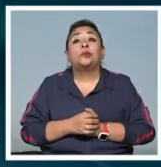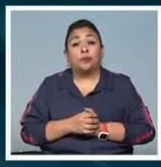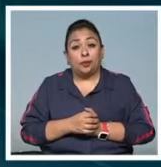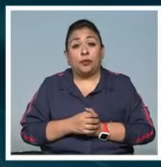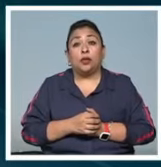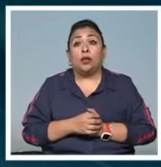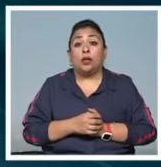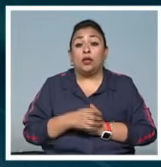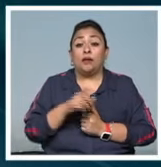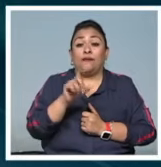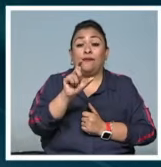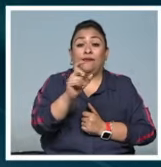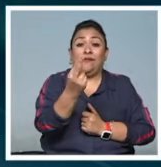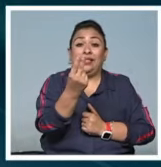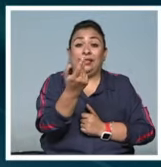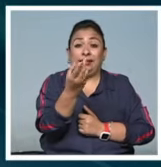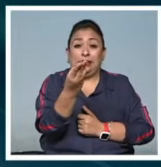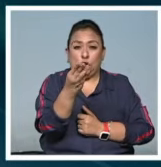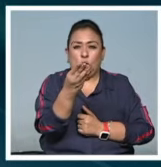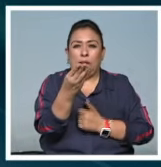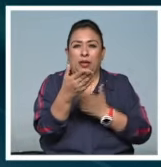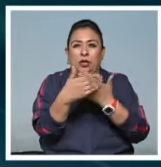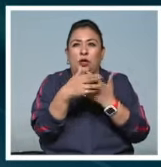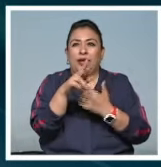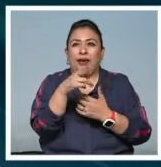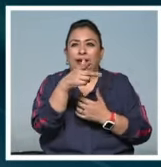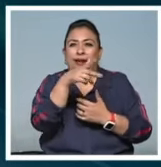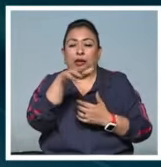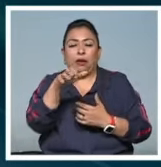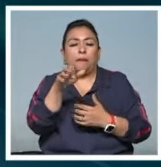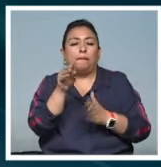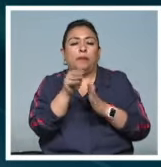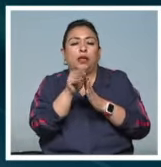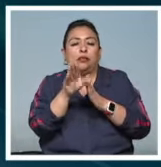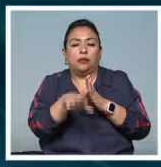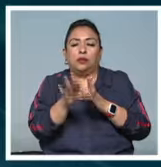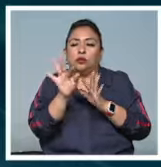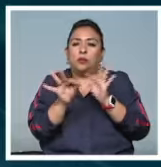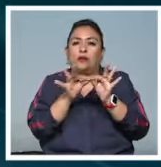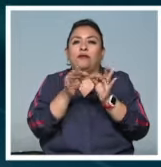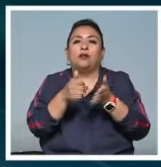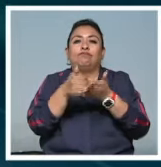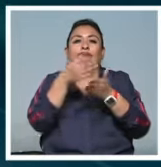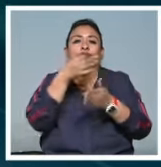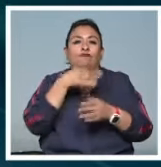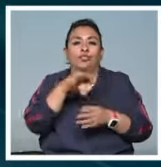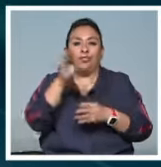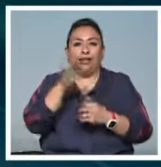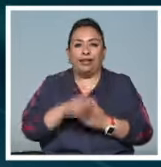El próximo 25 de mayo el reggae será el pretexto ideal para celebrar.